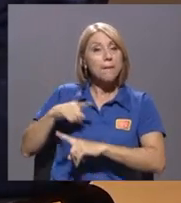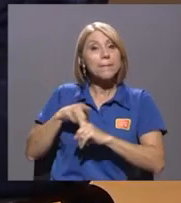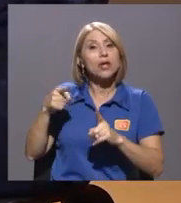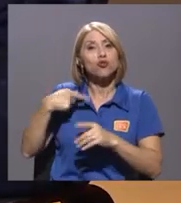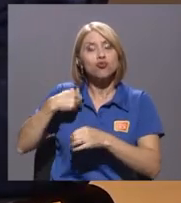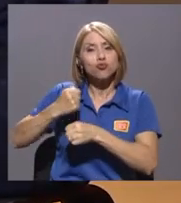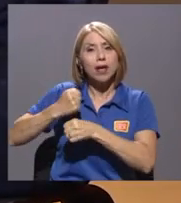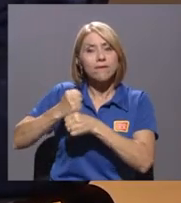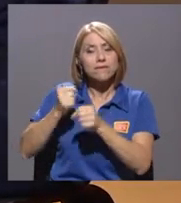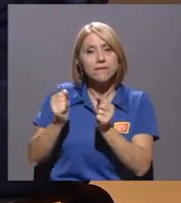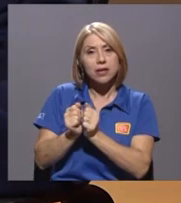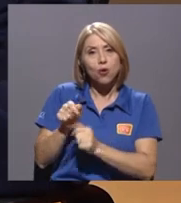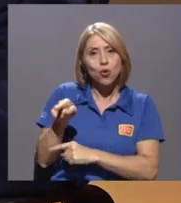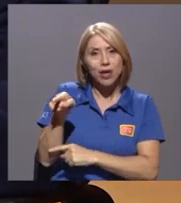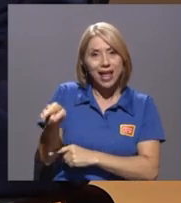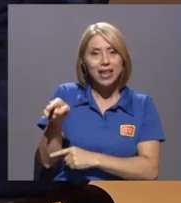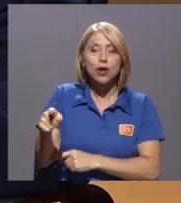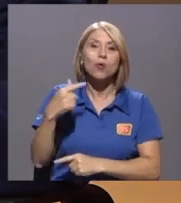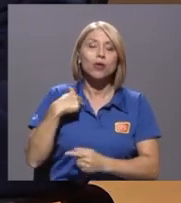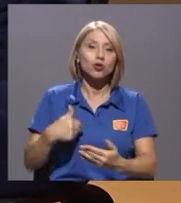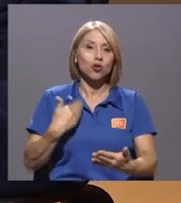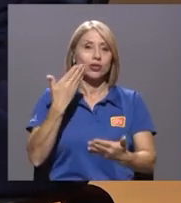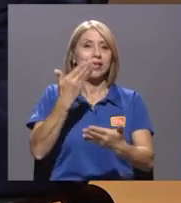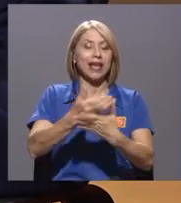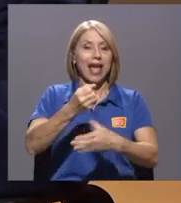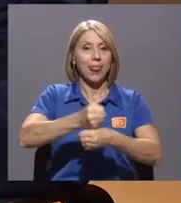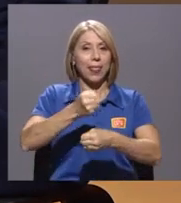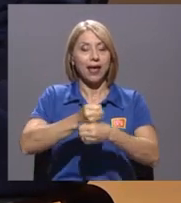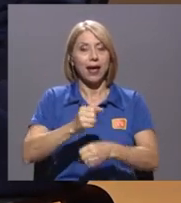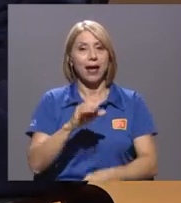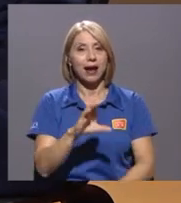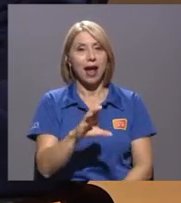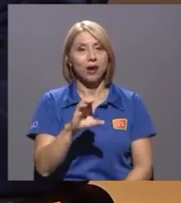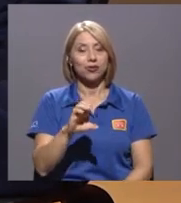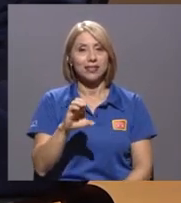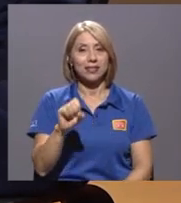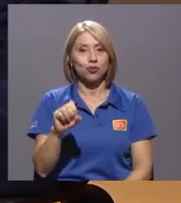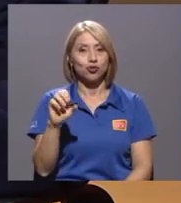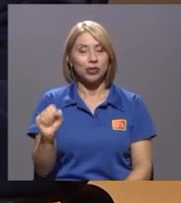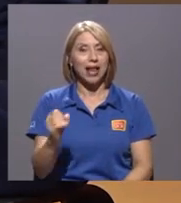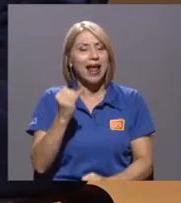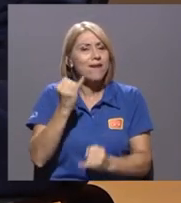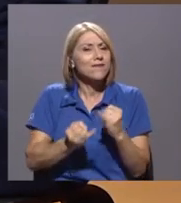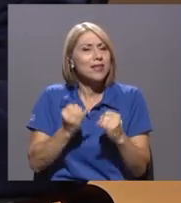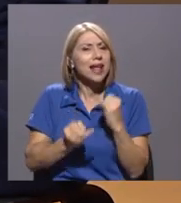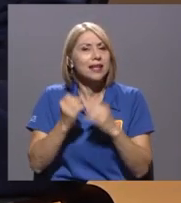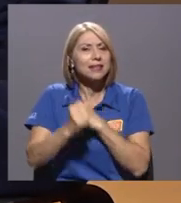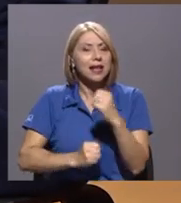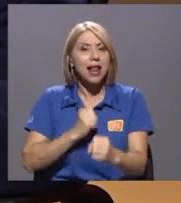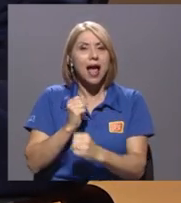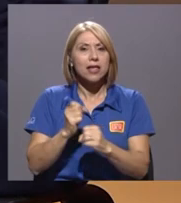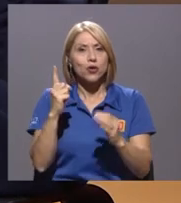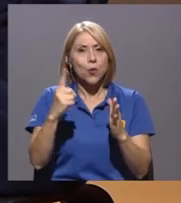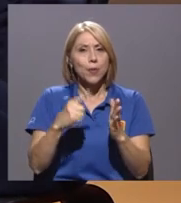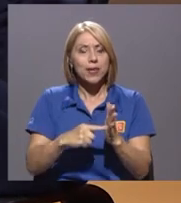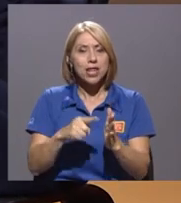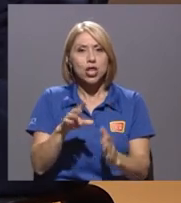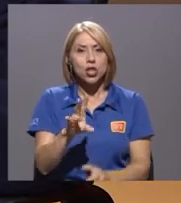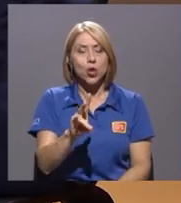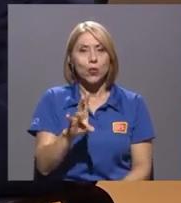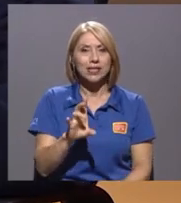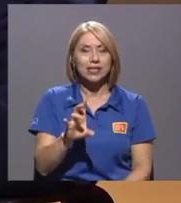él cuando llegue a la caja del seguro social a finales del año 1976